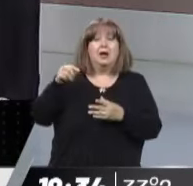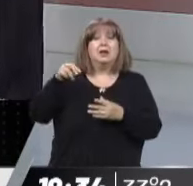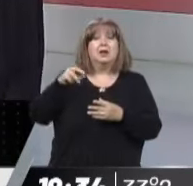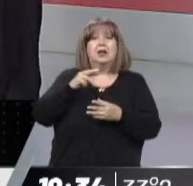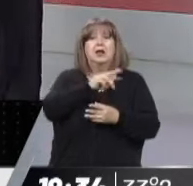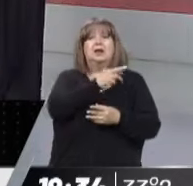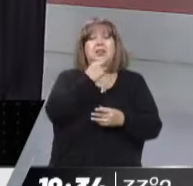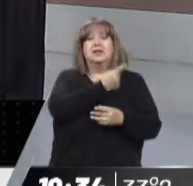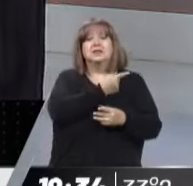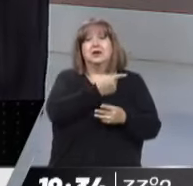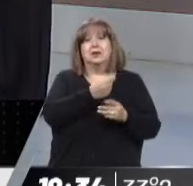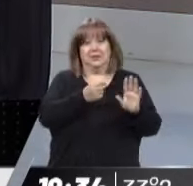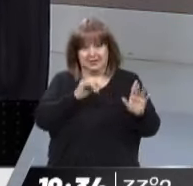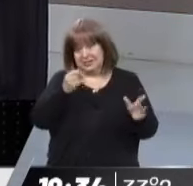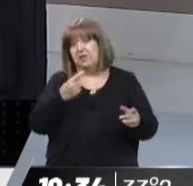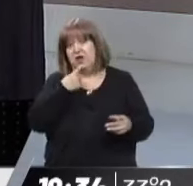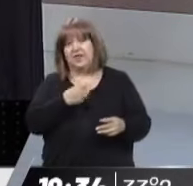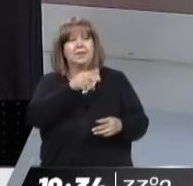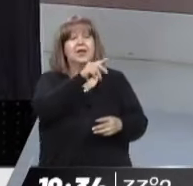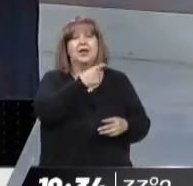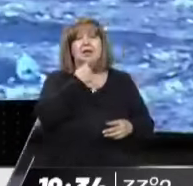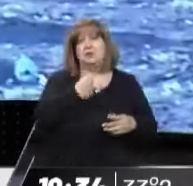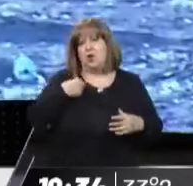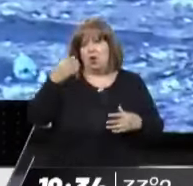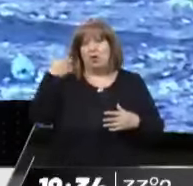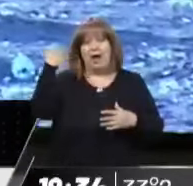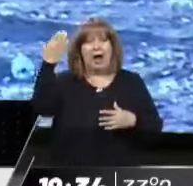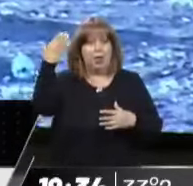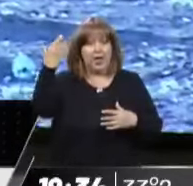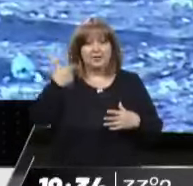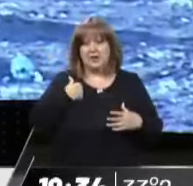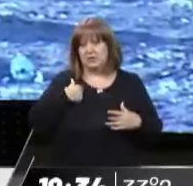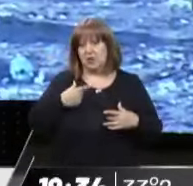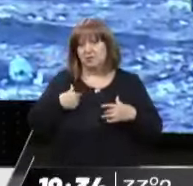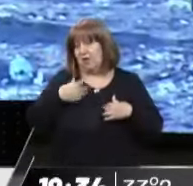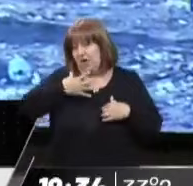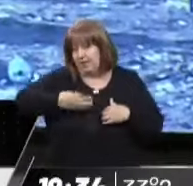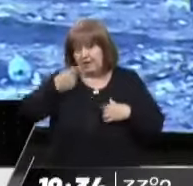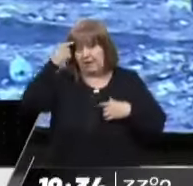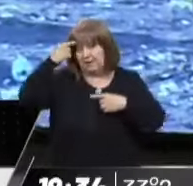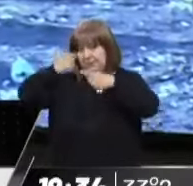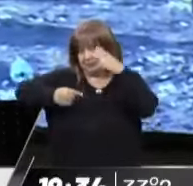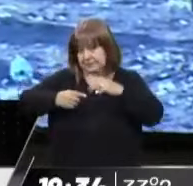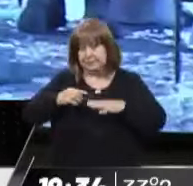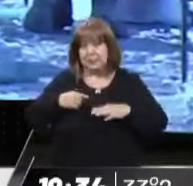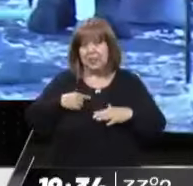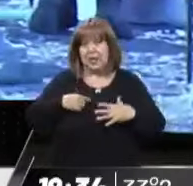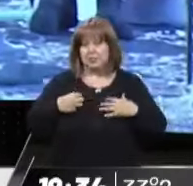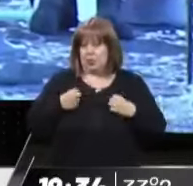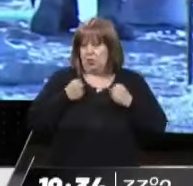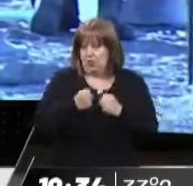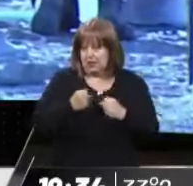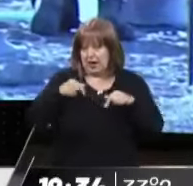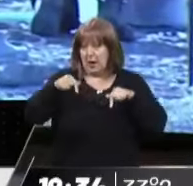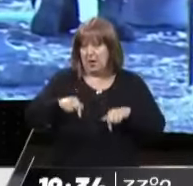cambiando la versión. Claro, él, por ejemplo, yo no he podido ir a las audiencias porque no estaba preparada. Sí. Como les repito, hoy lo hago con toda la fuerza de